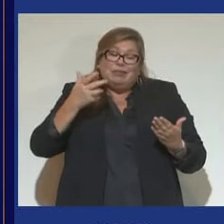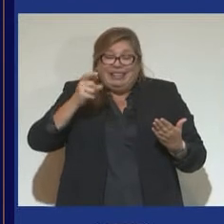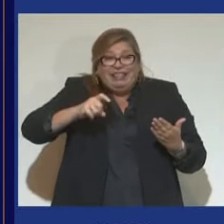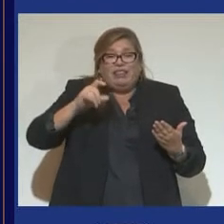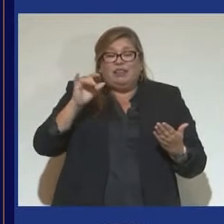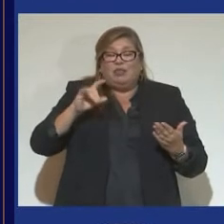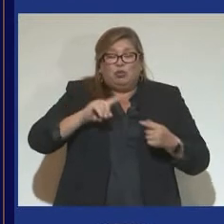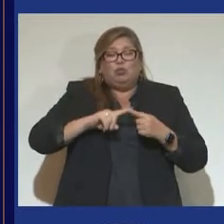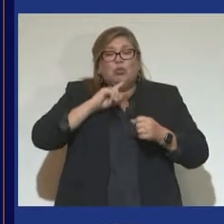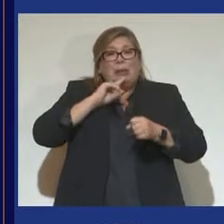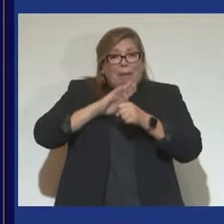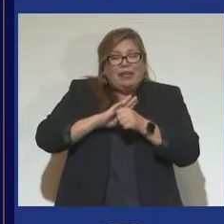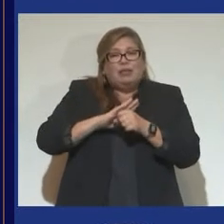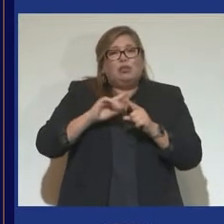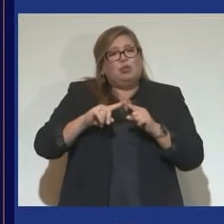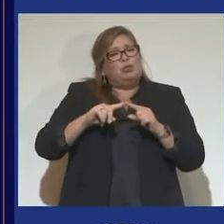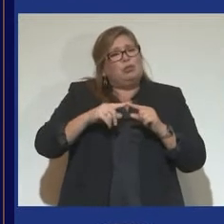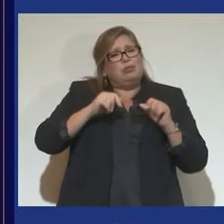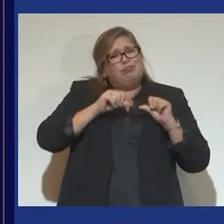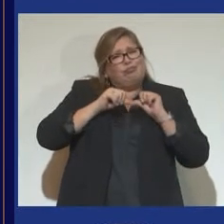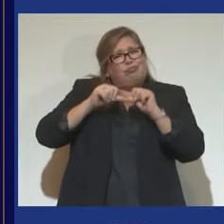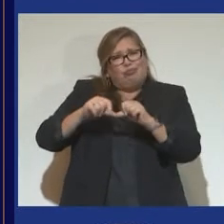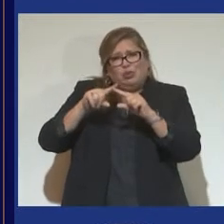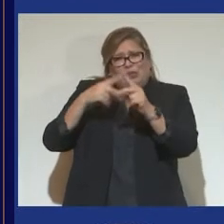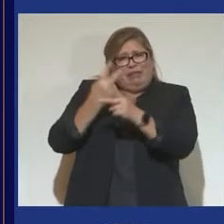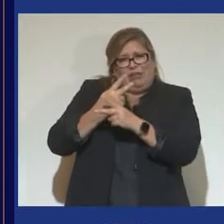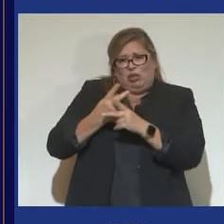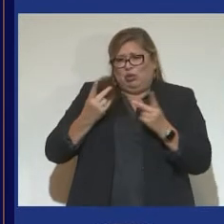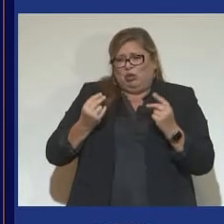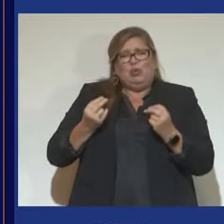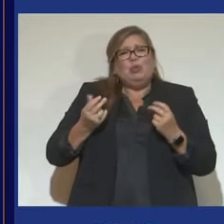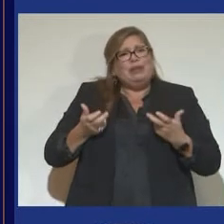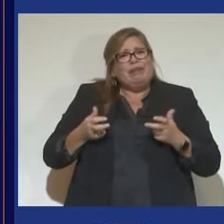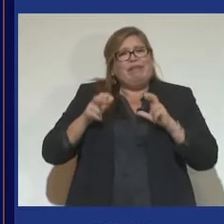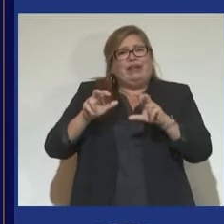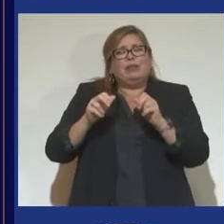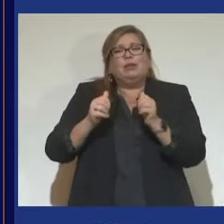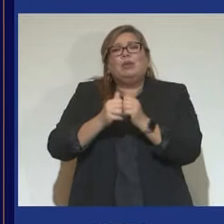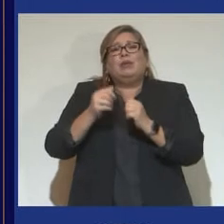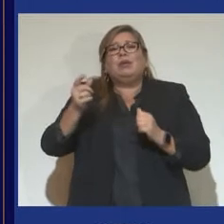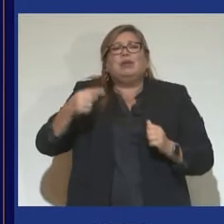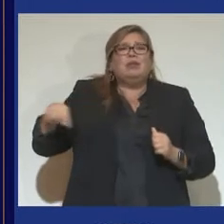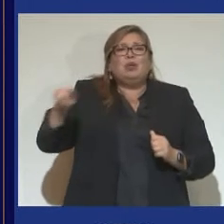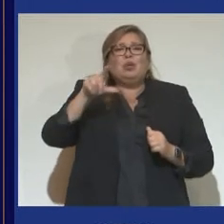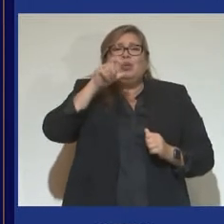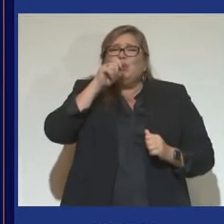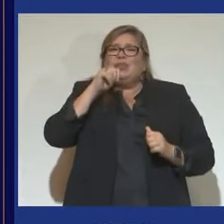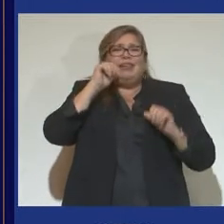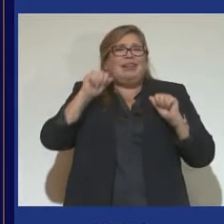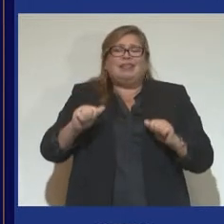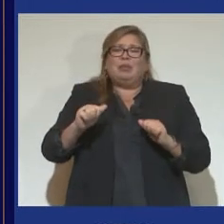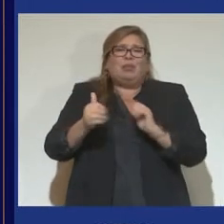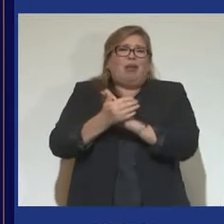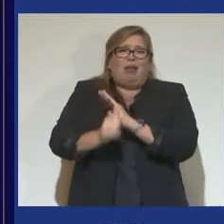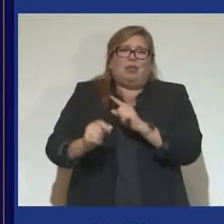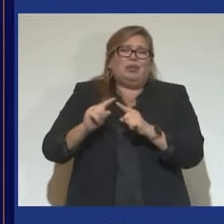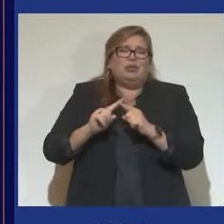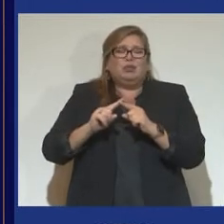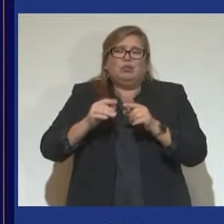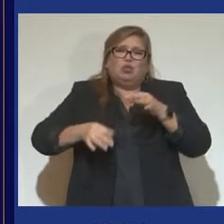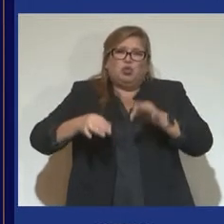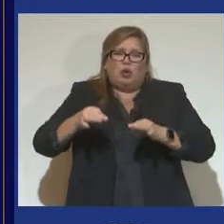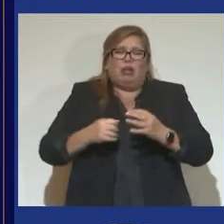o para estar aparecer en un tribunal este es un proceso que en el cual tenemos que invertir